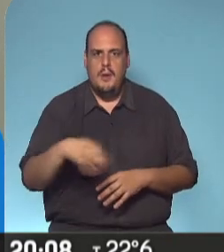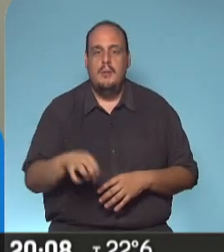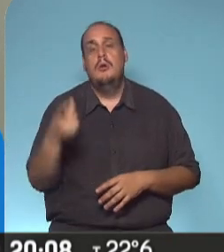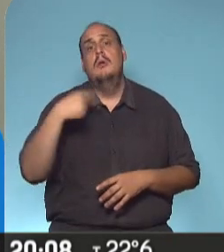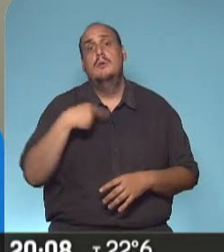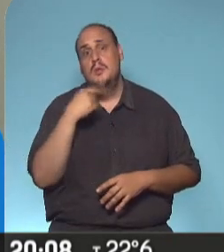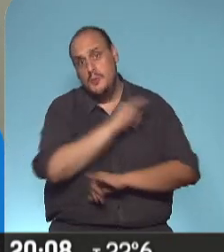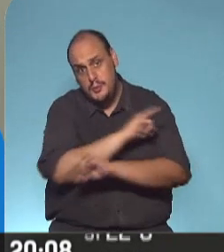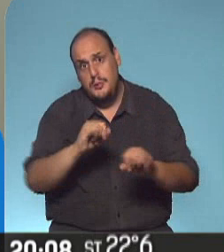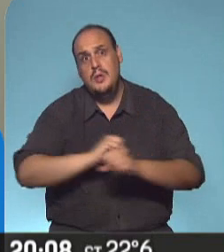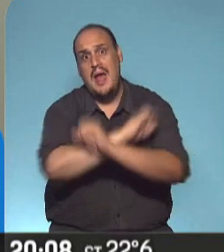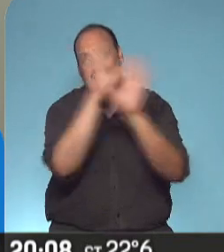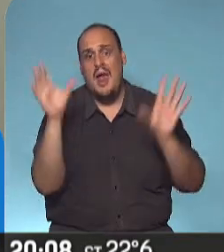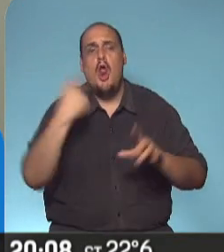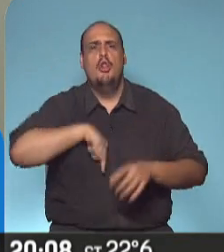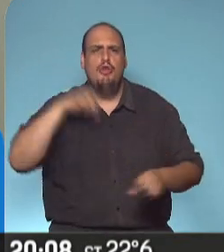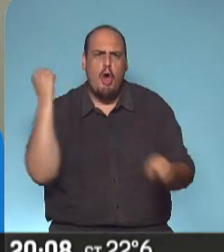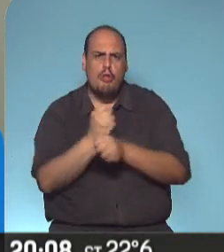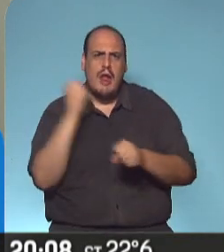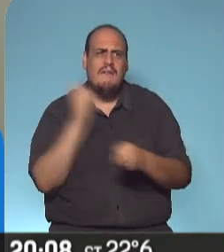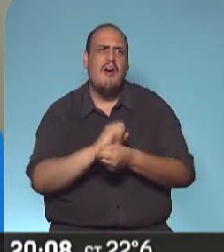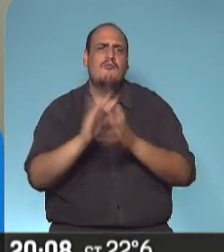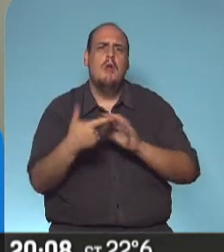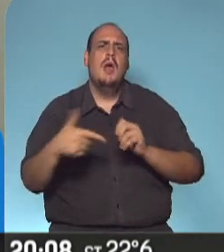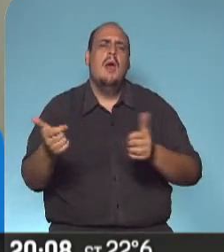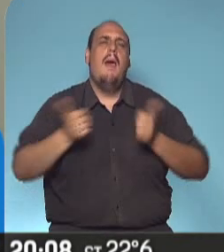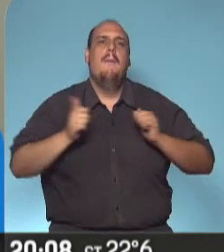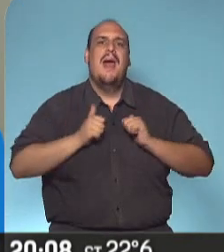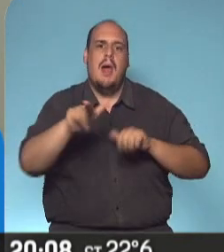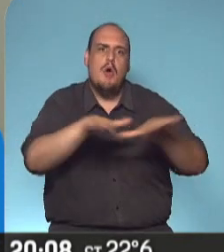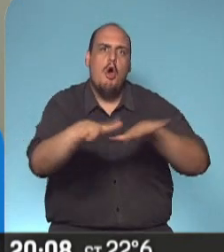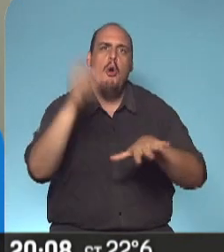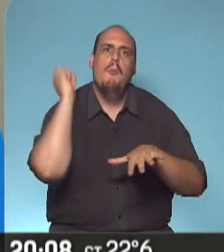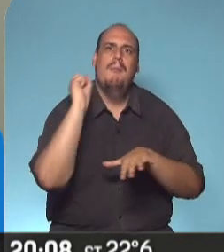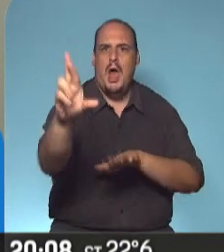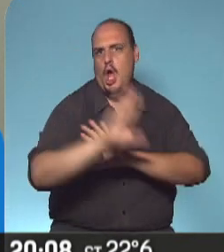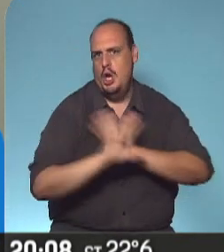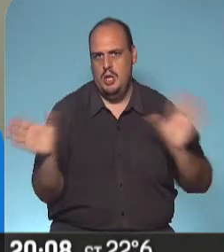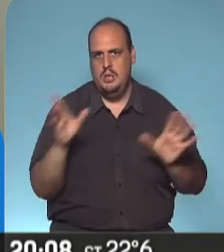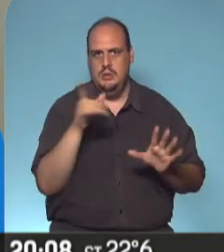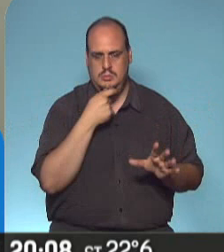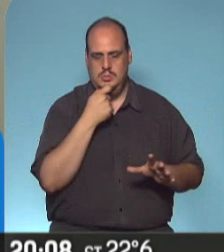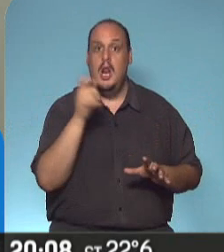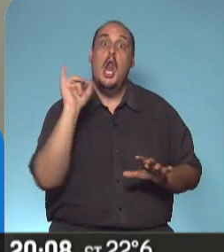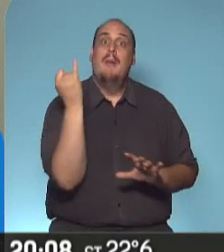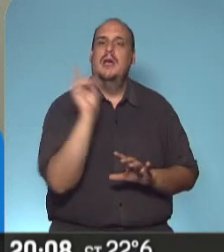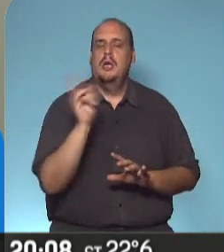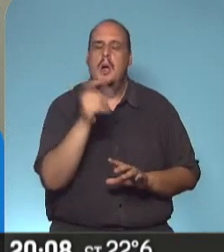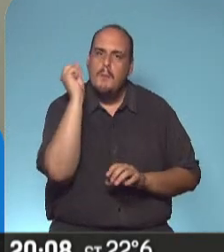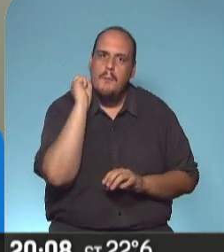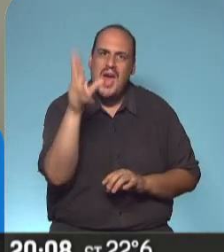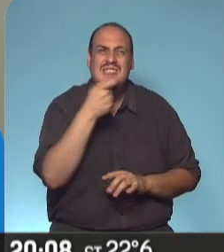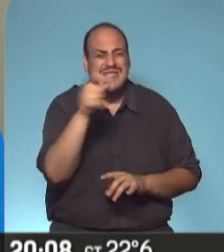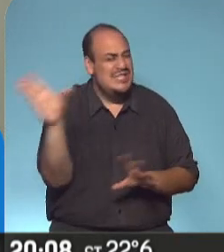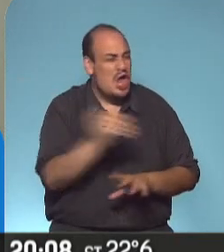como si viviéramos el peor de los modelos no estamos trabajando sobre el mejor modelo estamos trabajando como si todo fuera